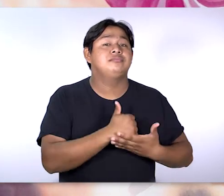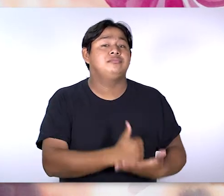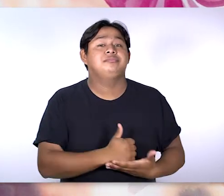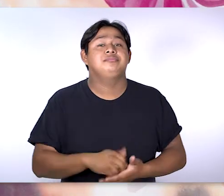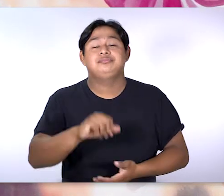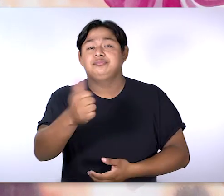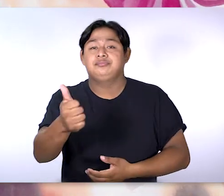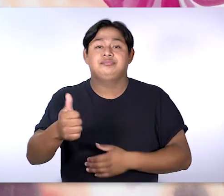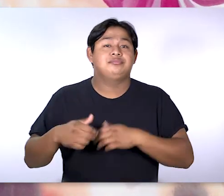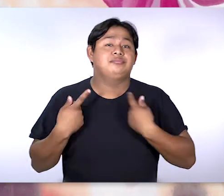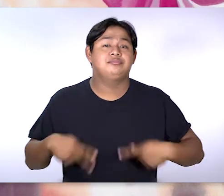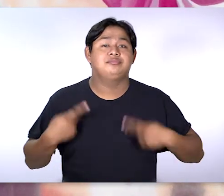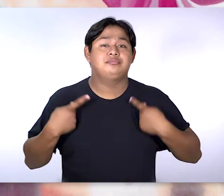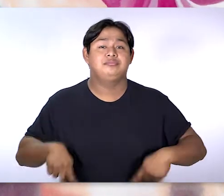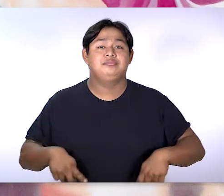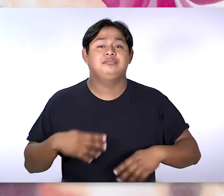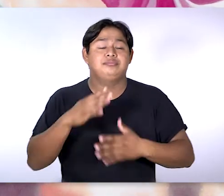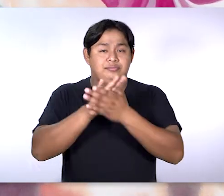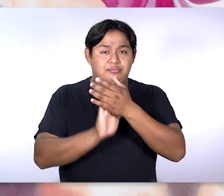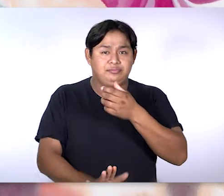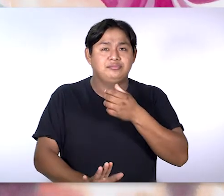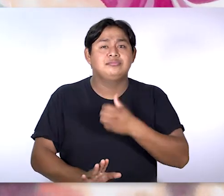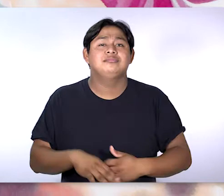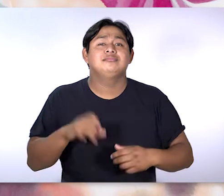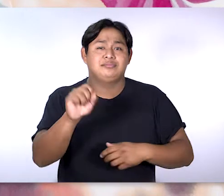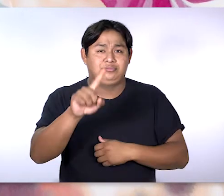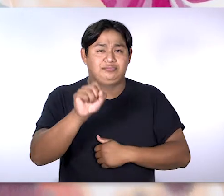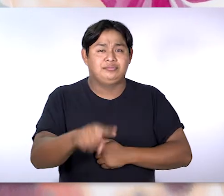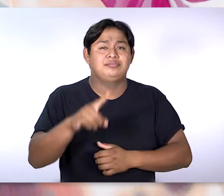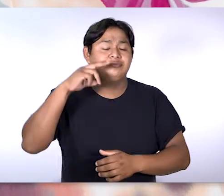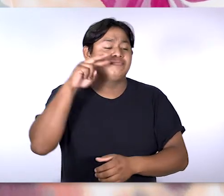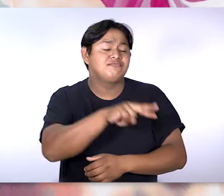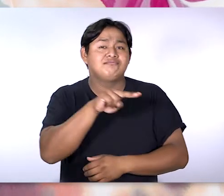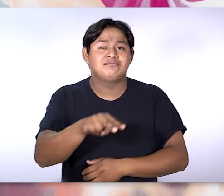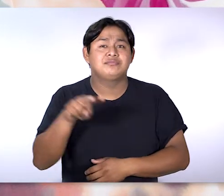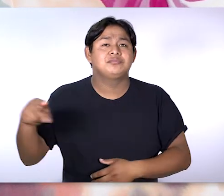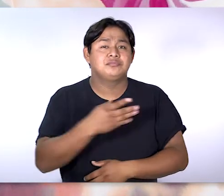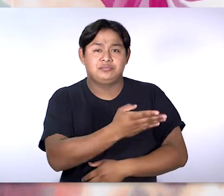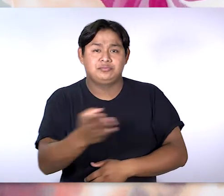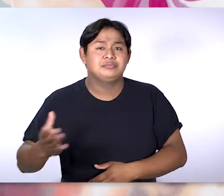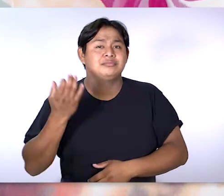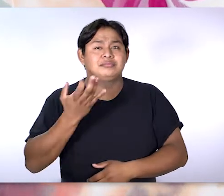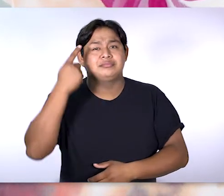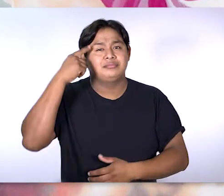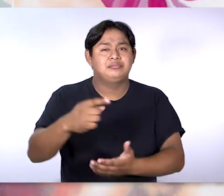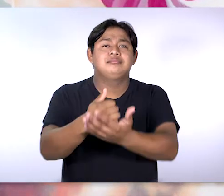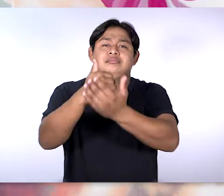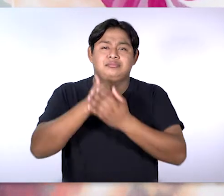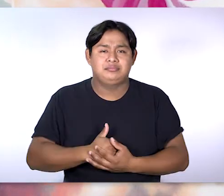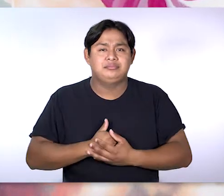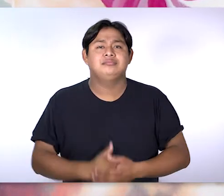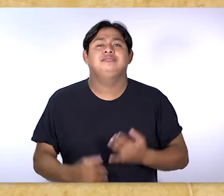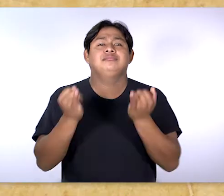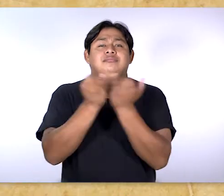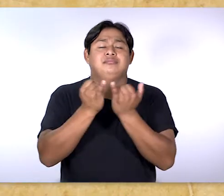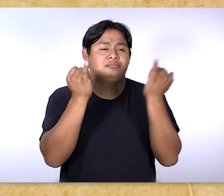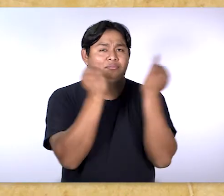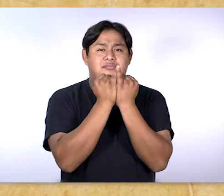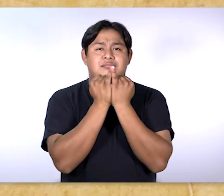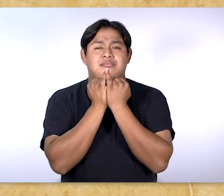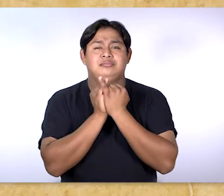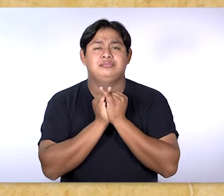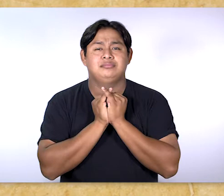apártense de mí, los que merecieron la condenación. Váyanse al fuego eterno preparado para el diablo y